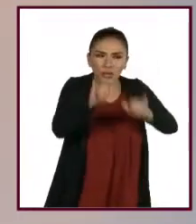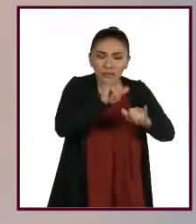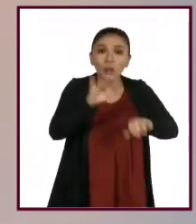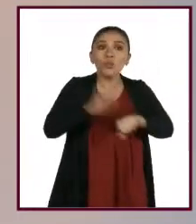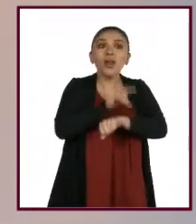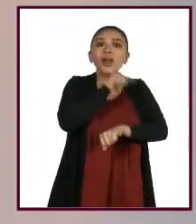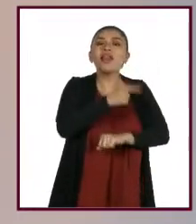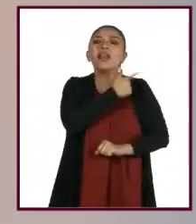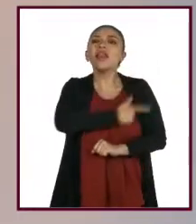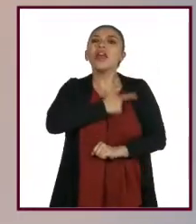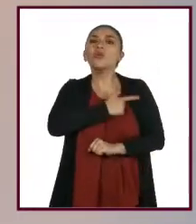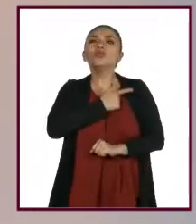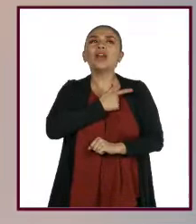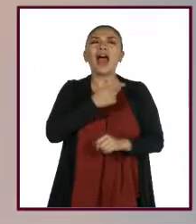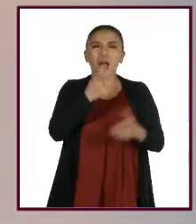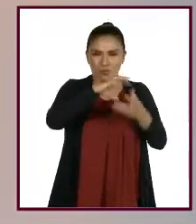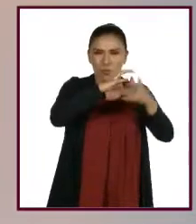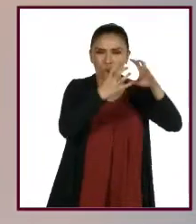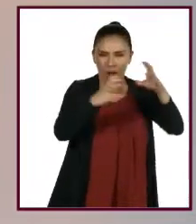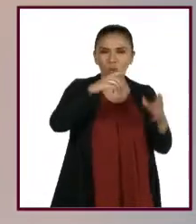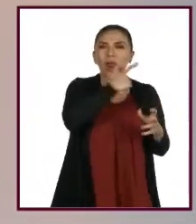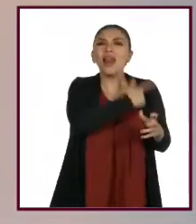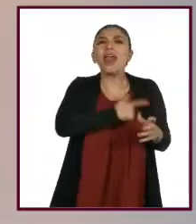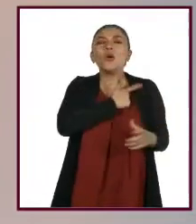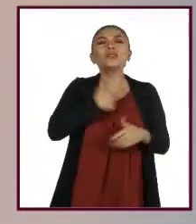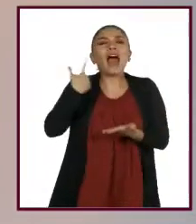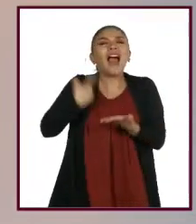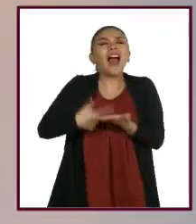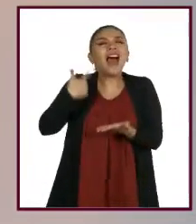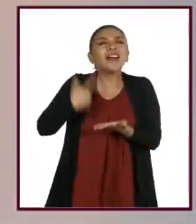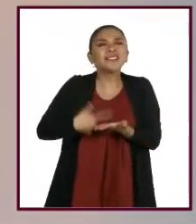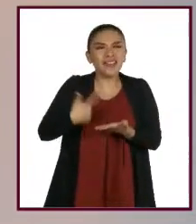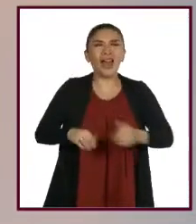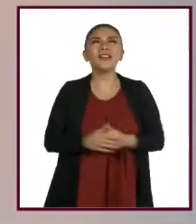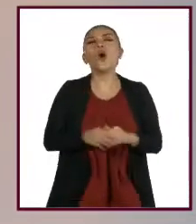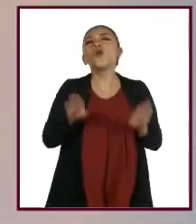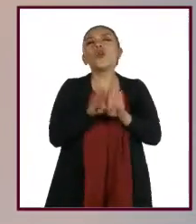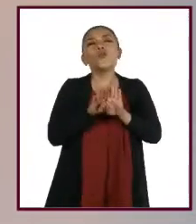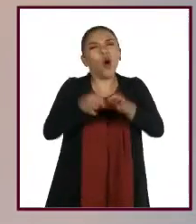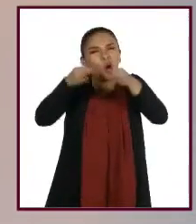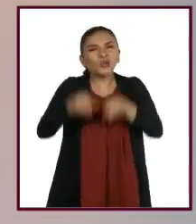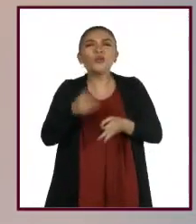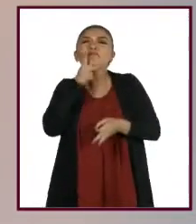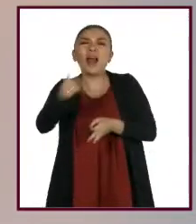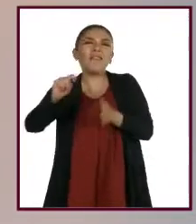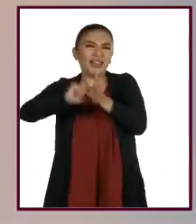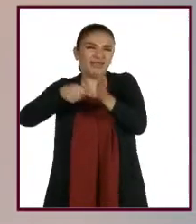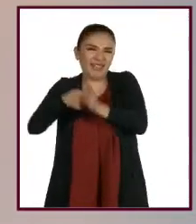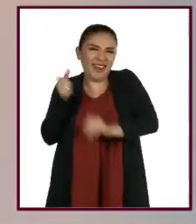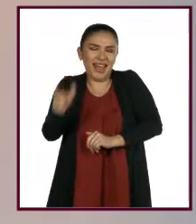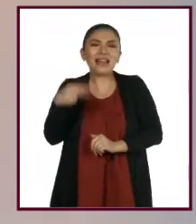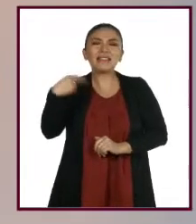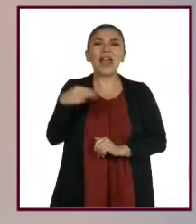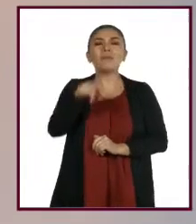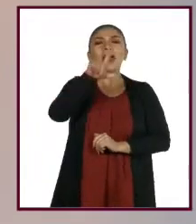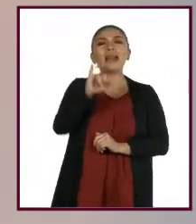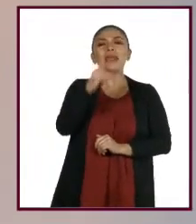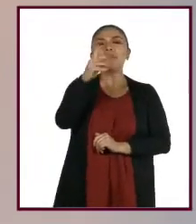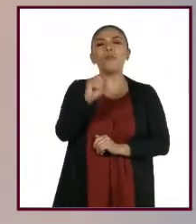grasas, en la teoría científica o en palabras más técnicas diríamos que se llaman